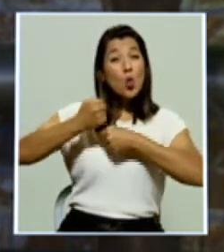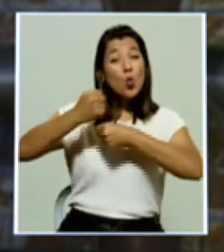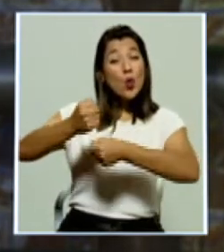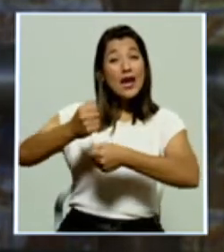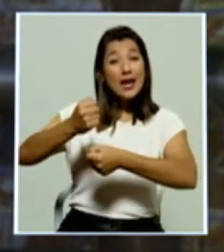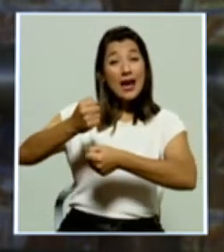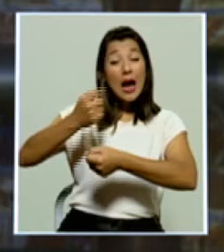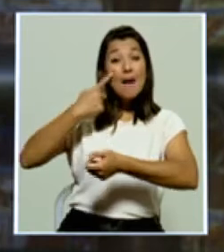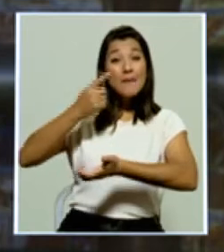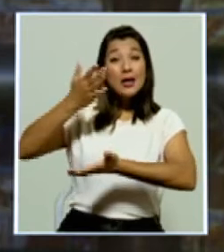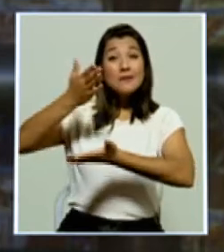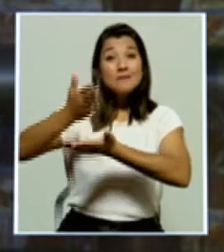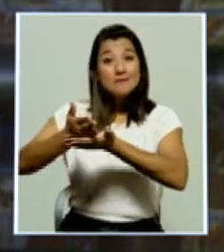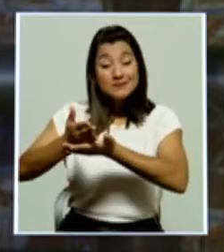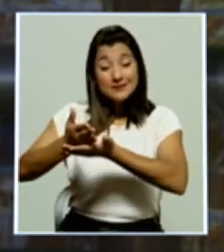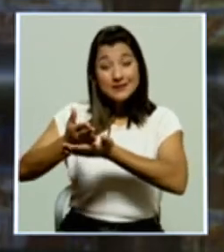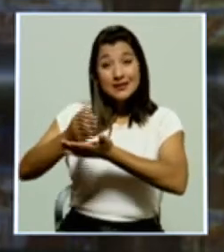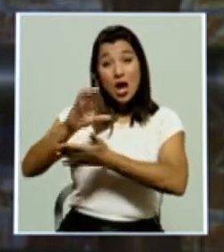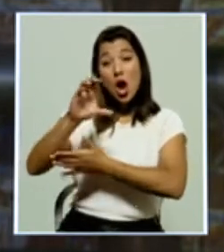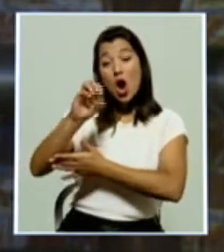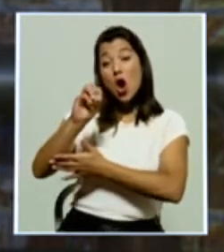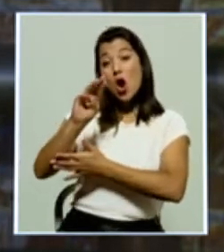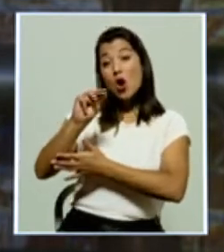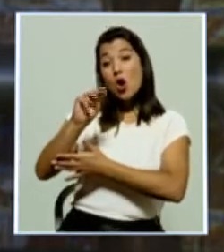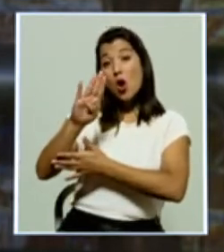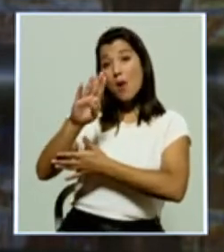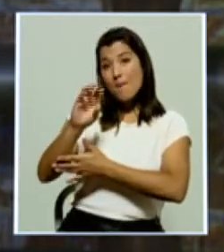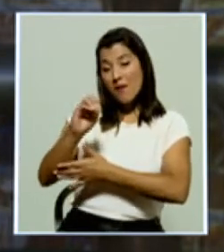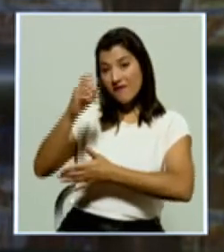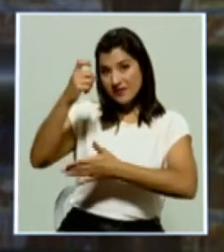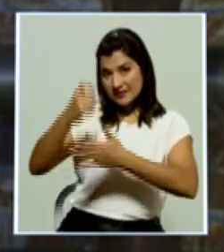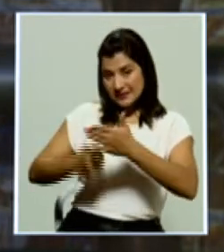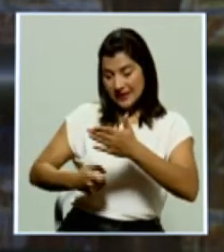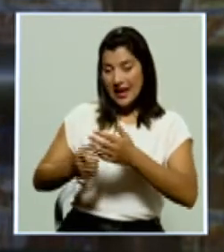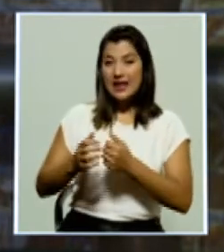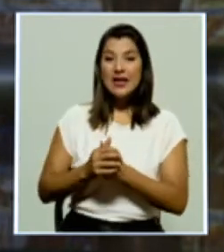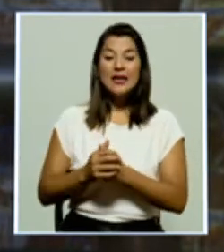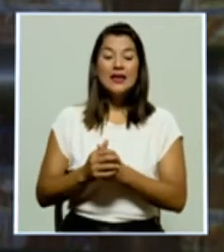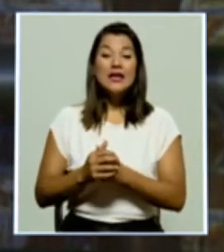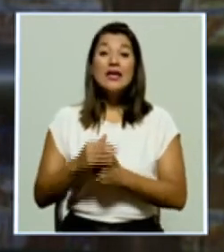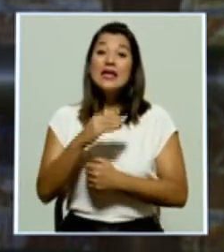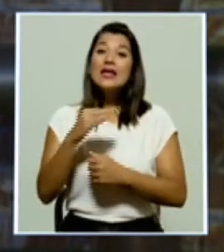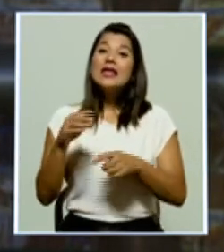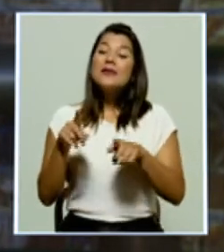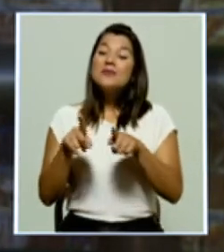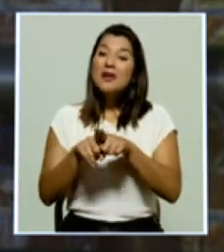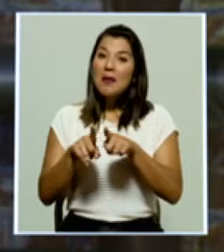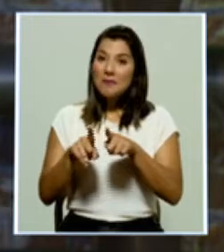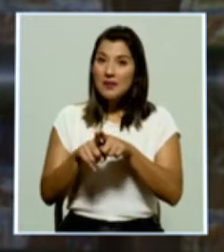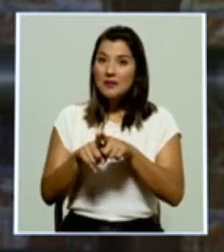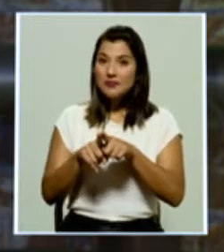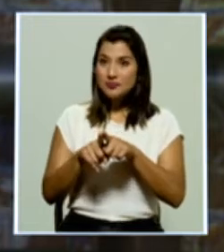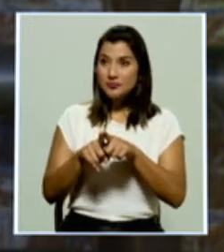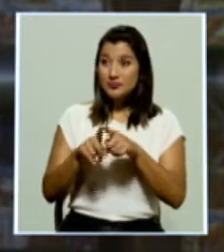proceso de polarización estimulado por muchos medios de comunicación colectiva privados.